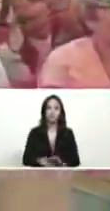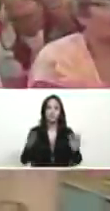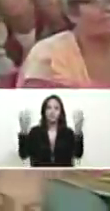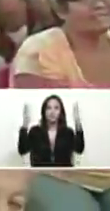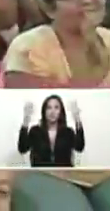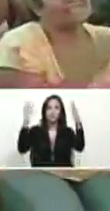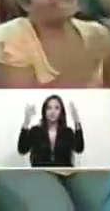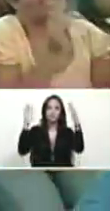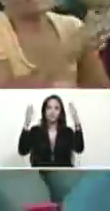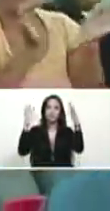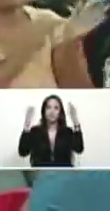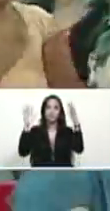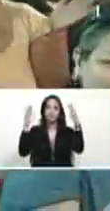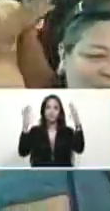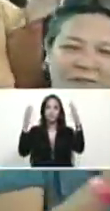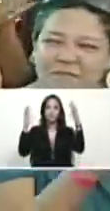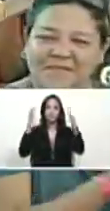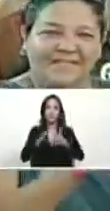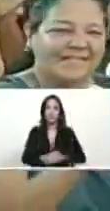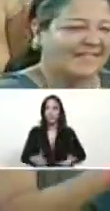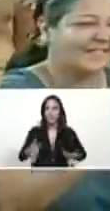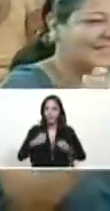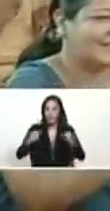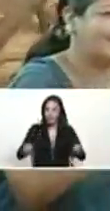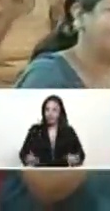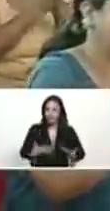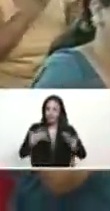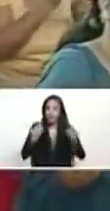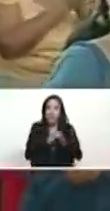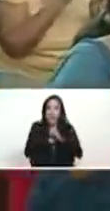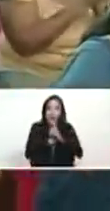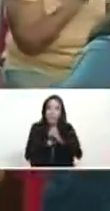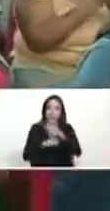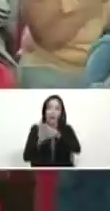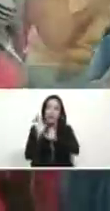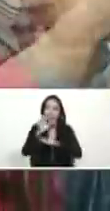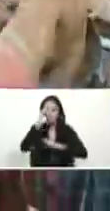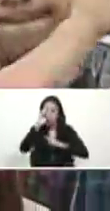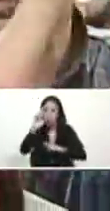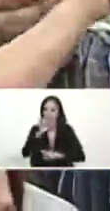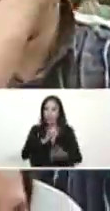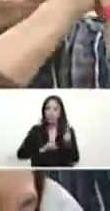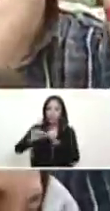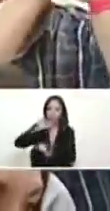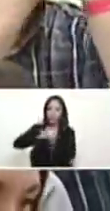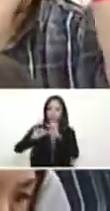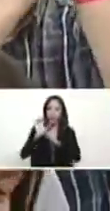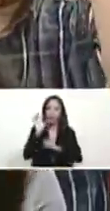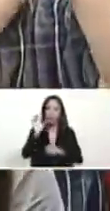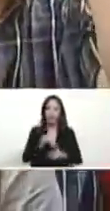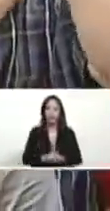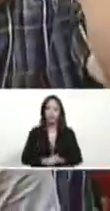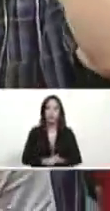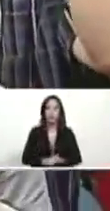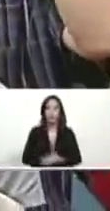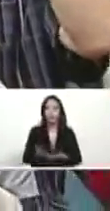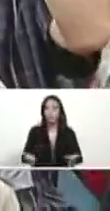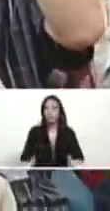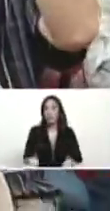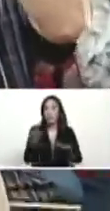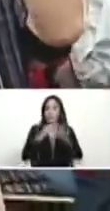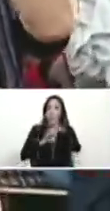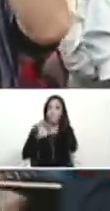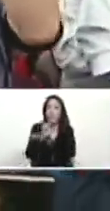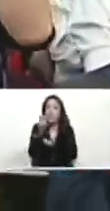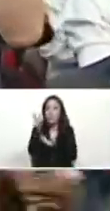con broche de pasión patria, pasión por la patria, La patria es el